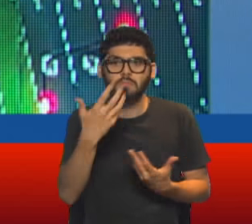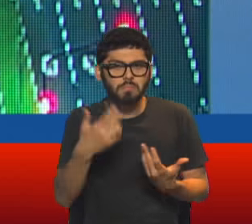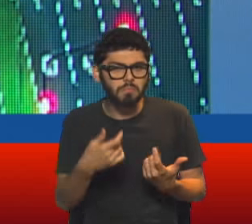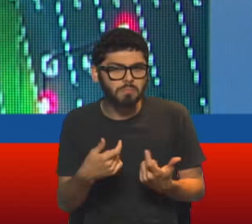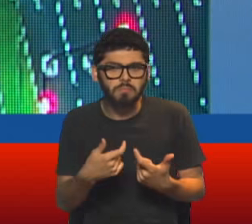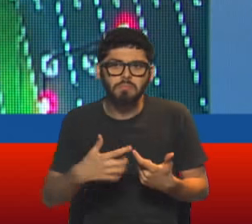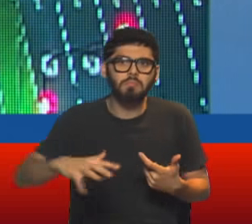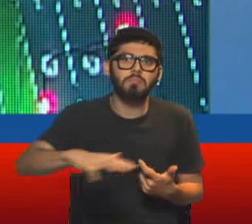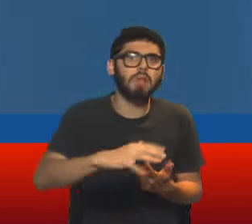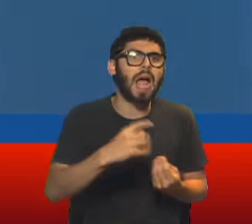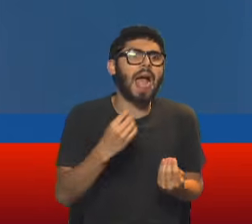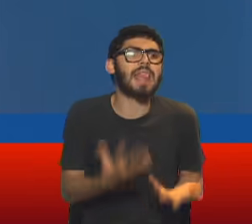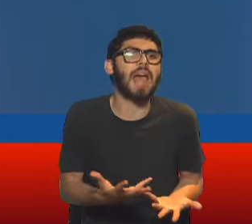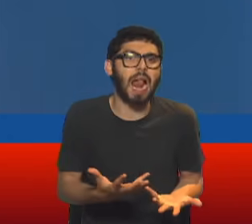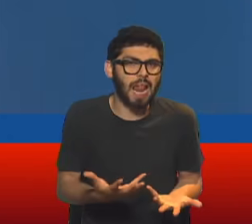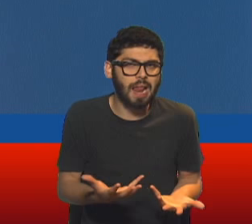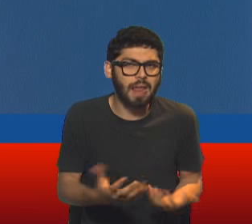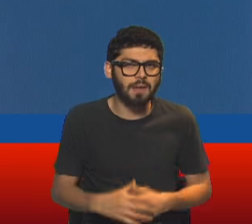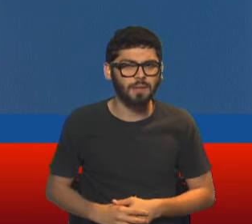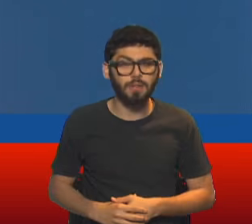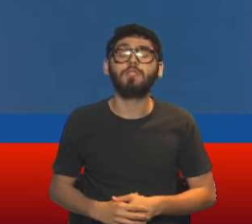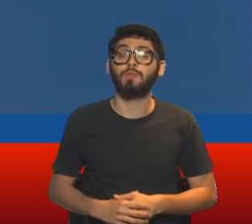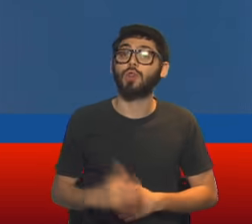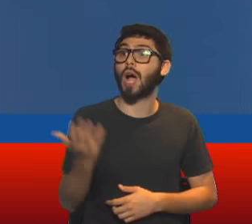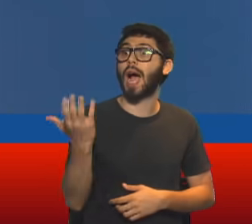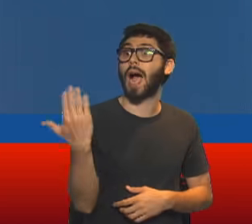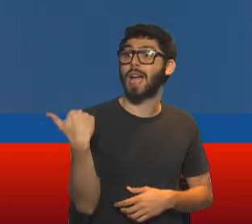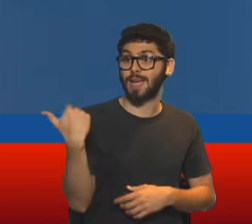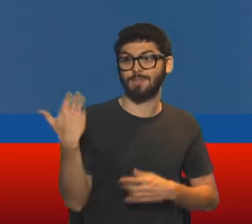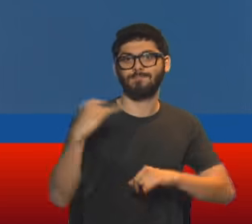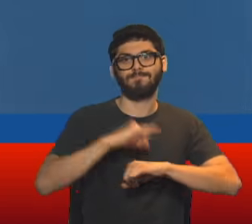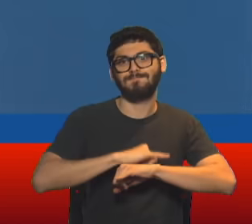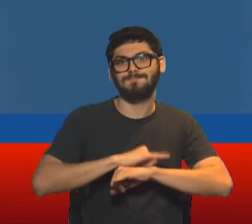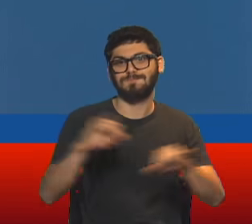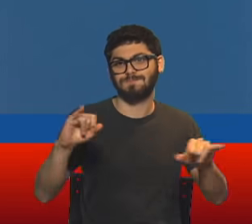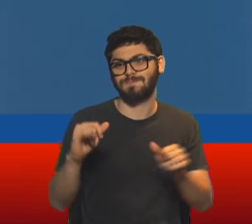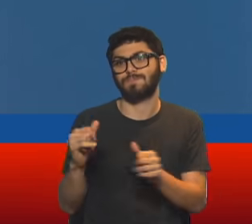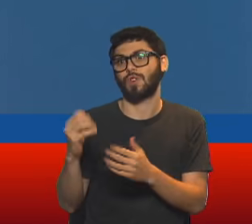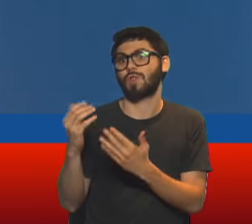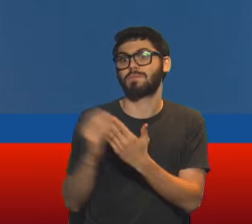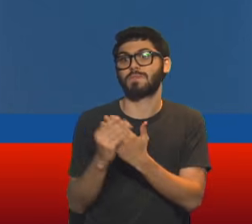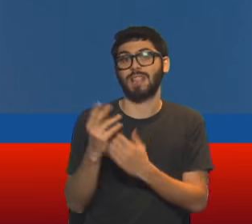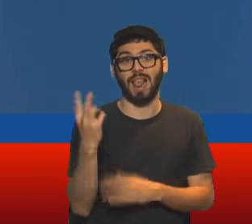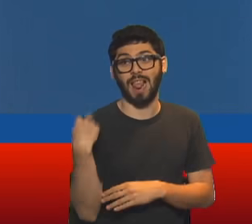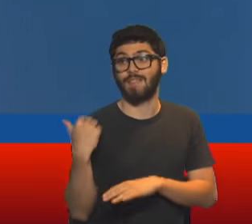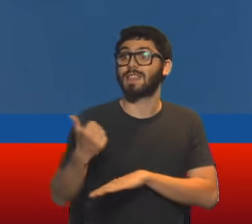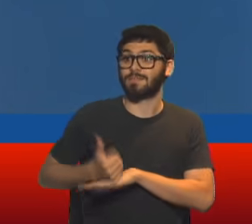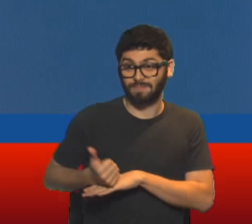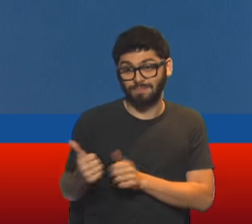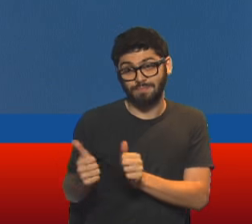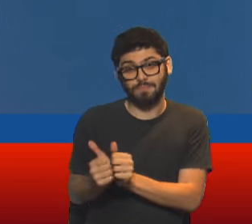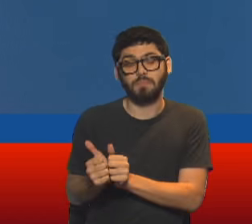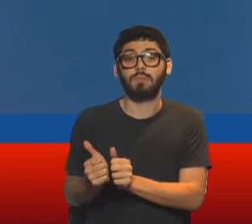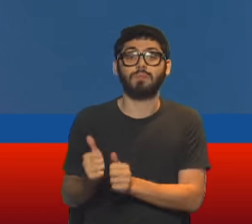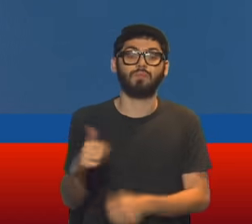generado bueno la verdad es que presentamos ayer hicimos el anuncio junto al jefe de gabinete fue muy